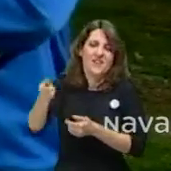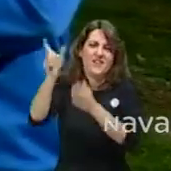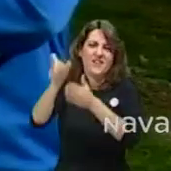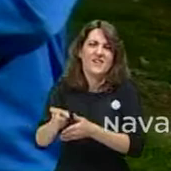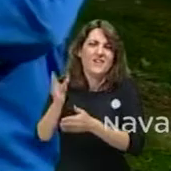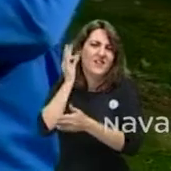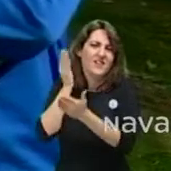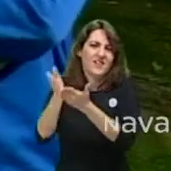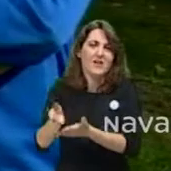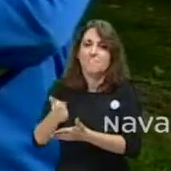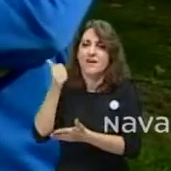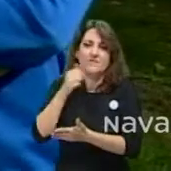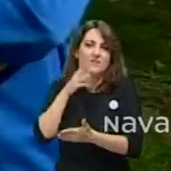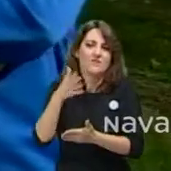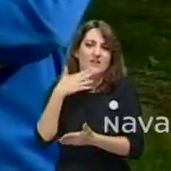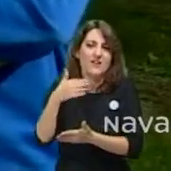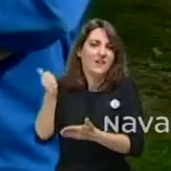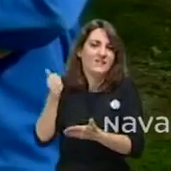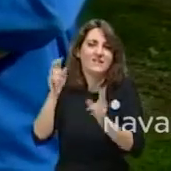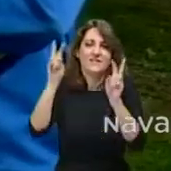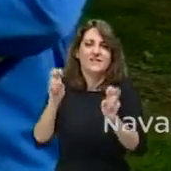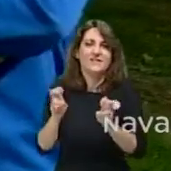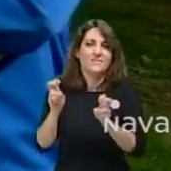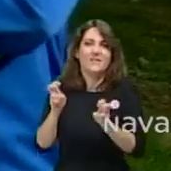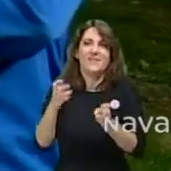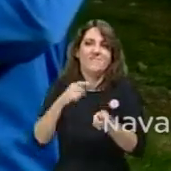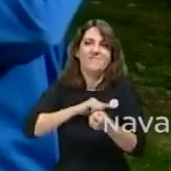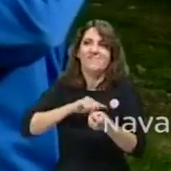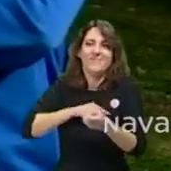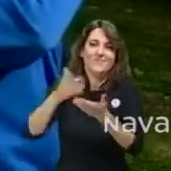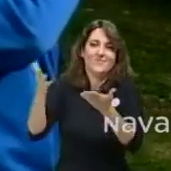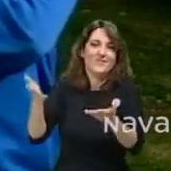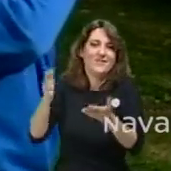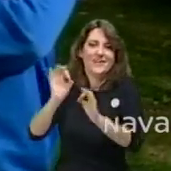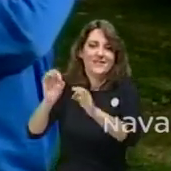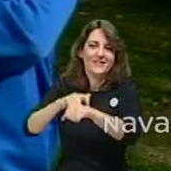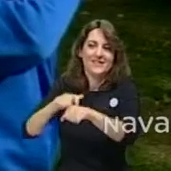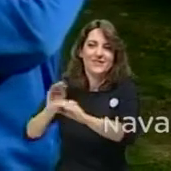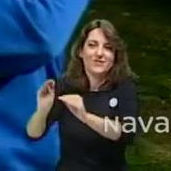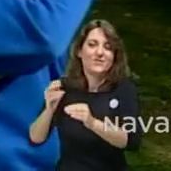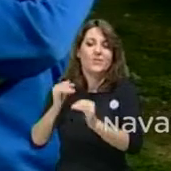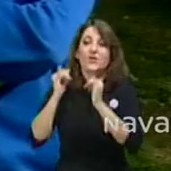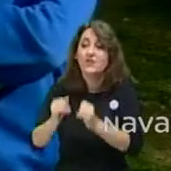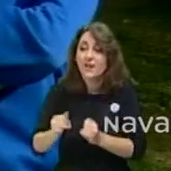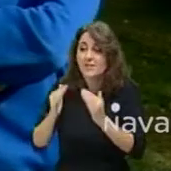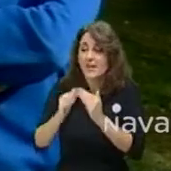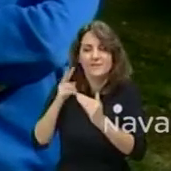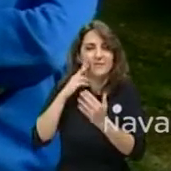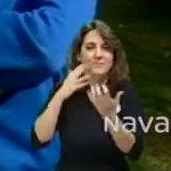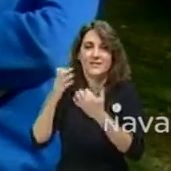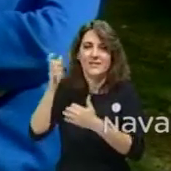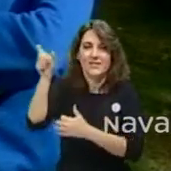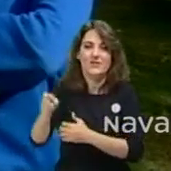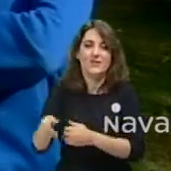una gran mano y un gran espíritu. Y se nota en cuanto se llega a esta casa. O sea, que es una